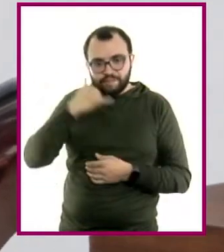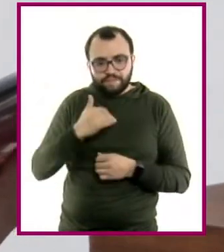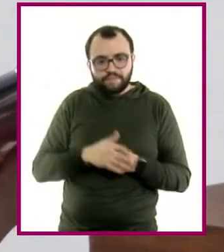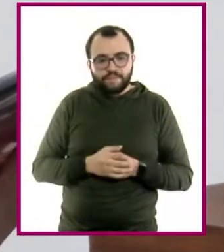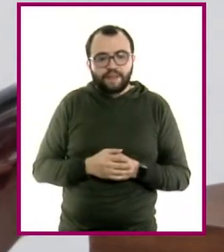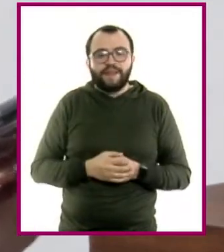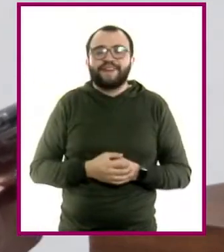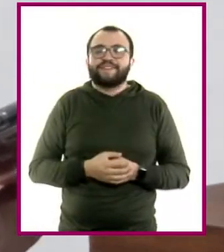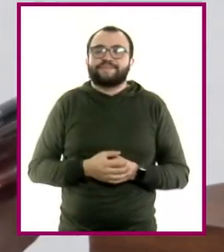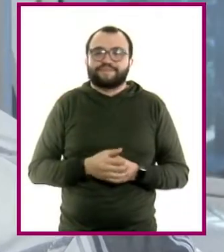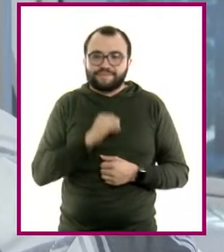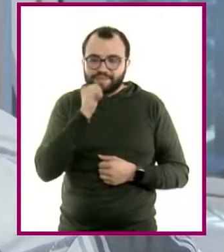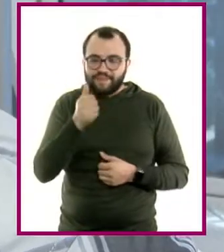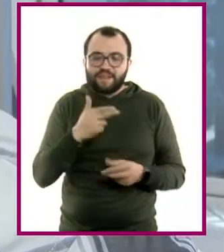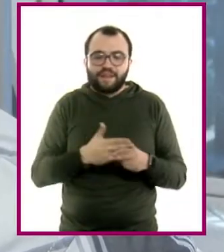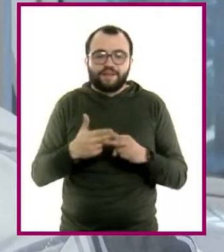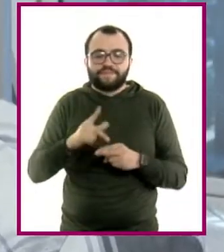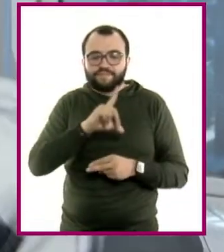hasta luego. Bye.